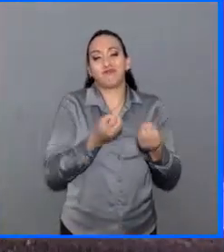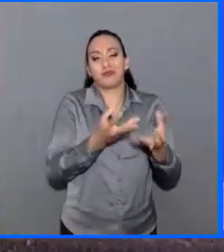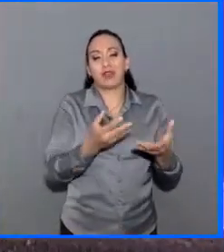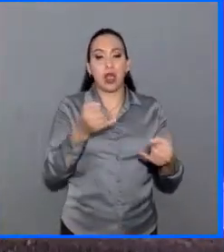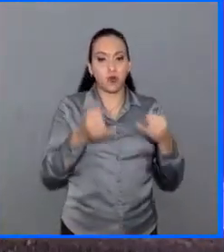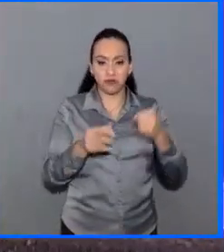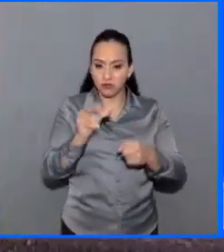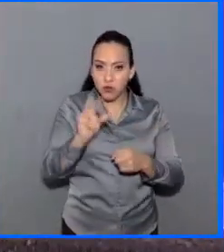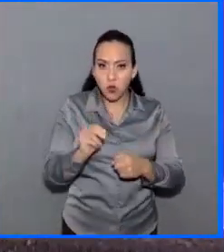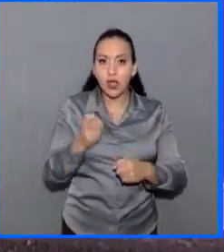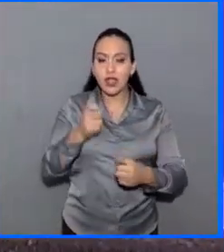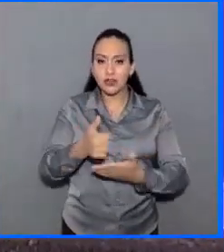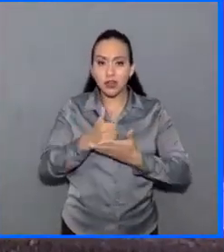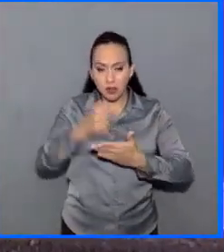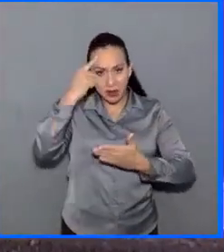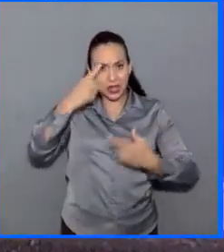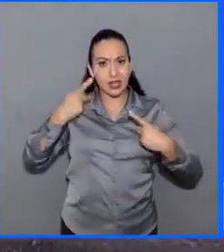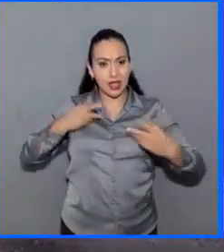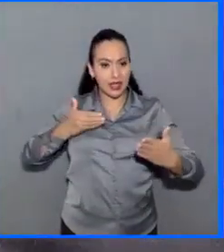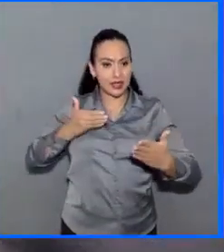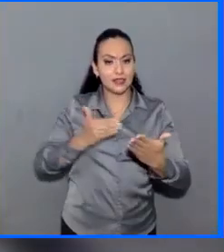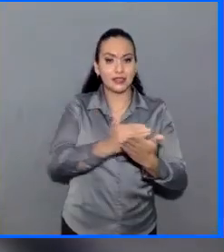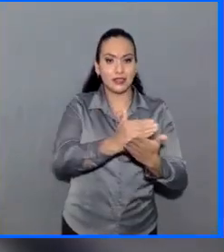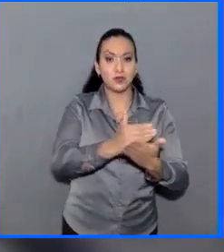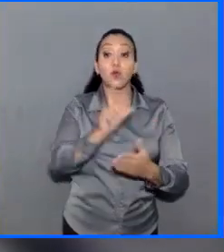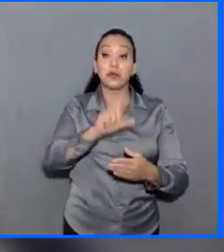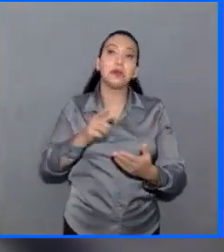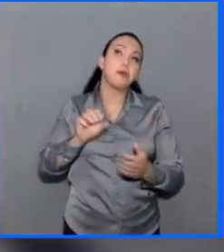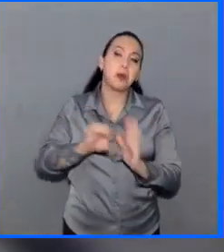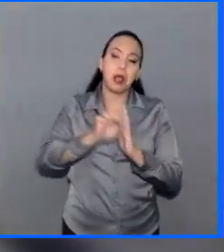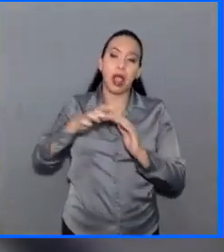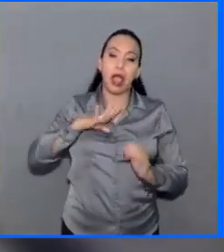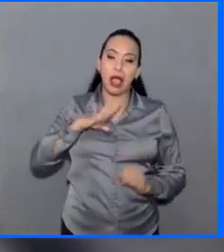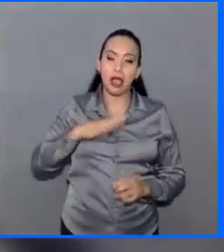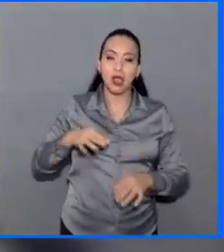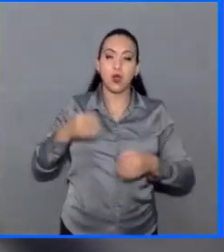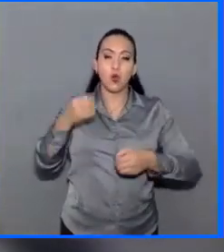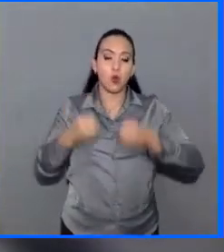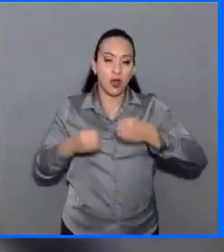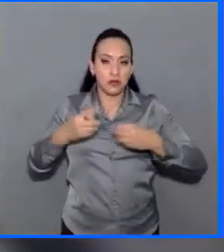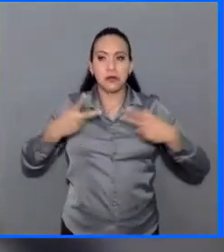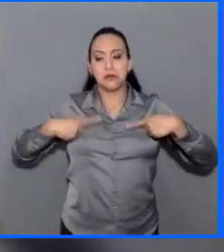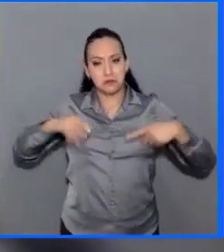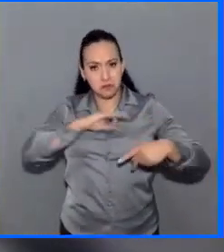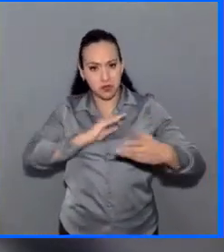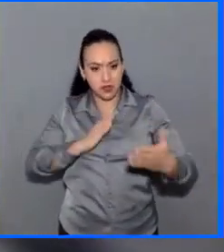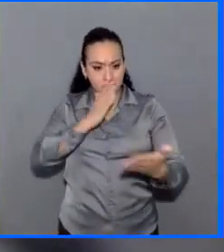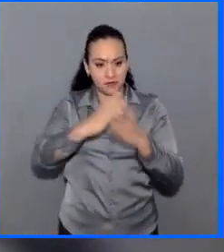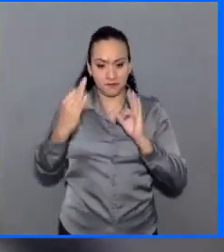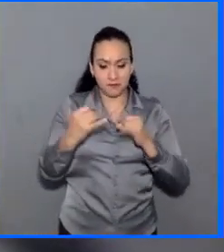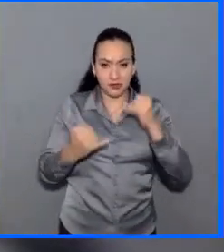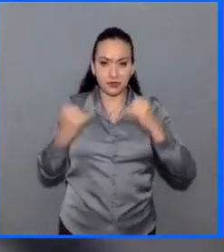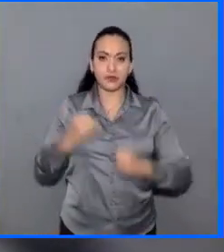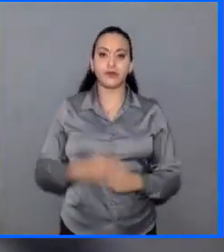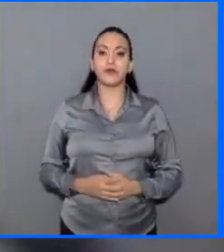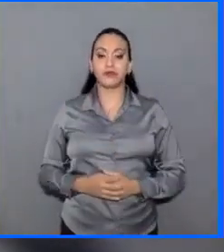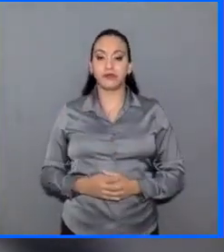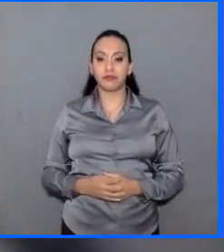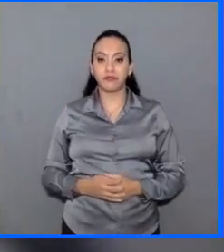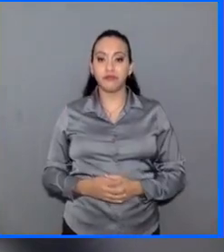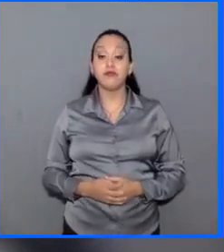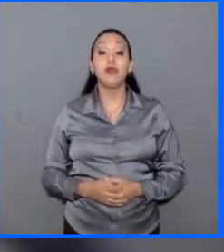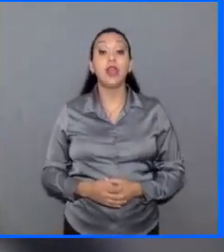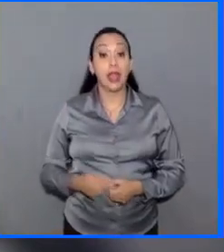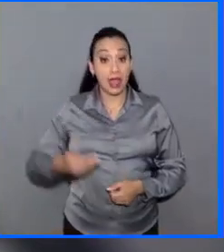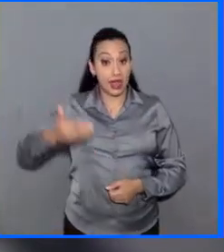la ciudadanía que acude a los tribunales. Así, mientras muchos esfuerzos apuntaban a una